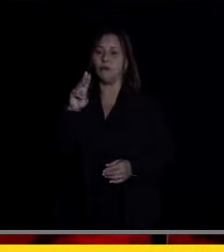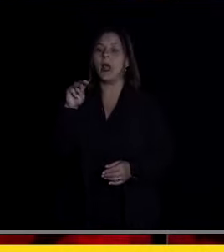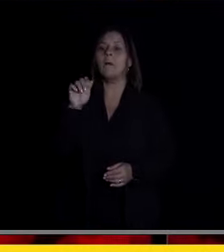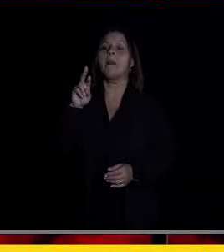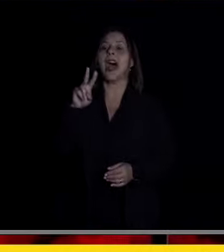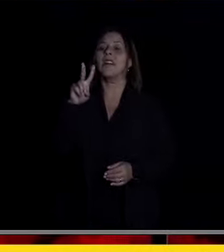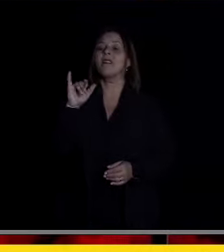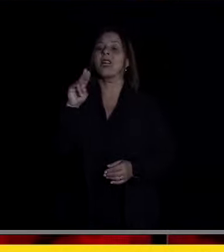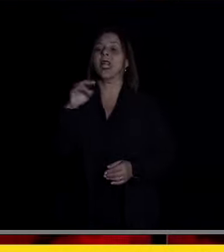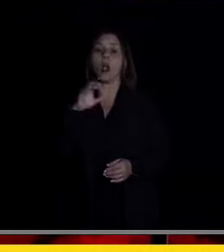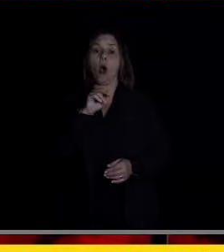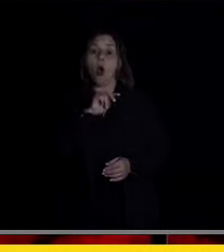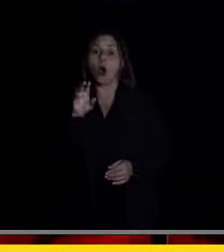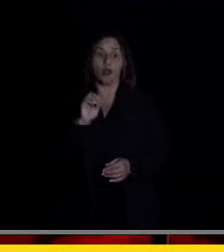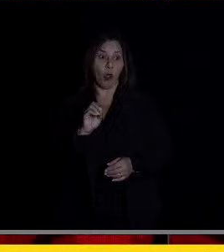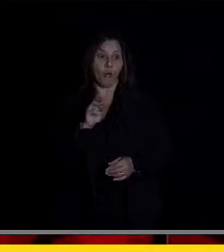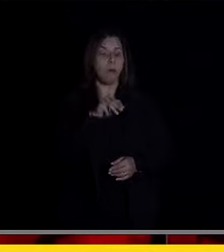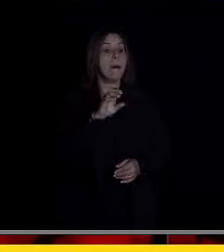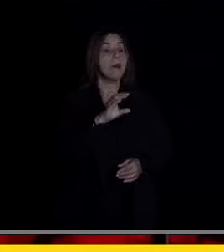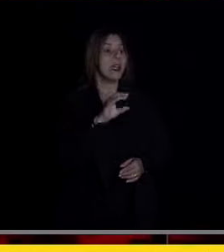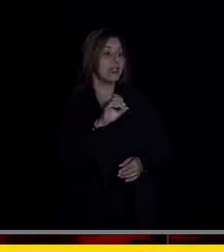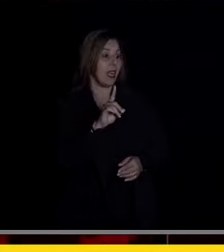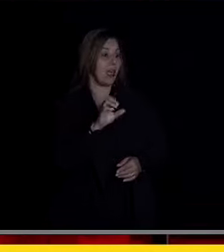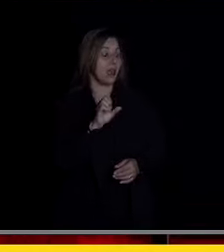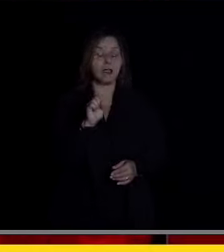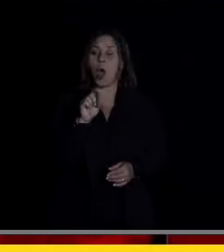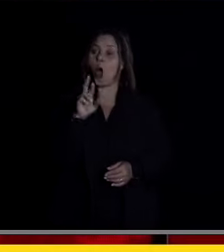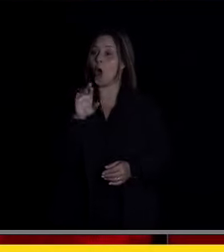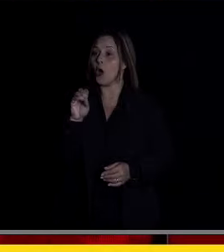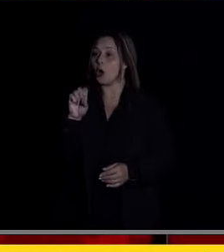Marvin Coto, Mercedes Rosa,